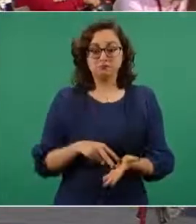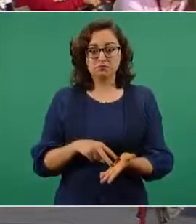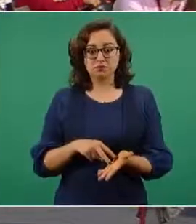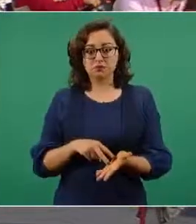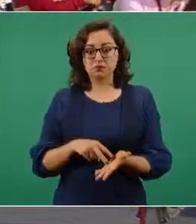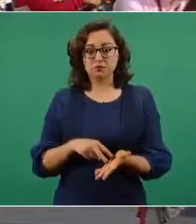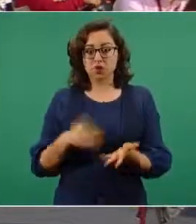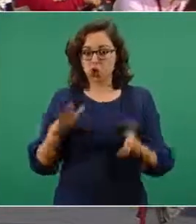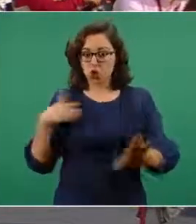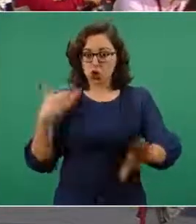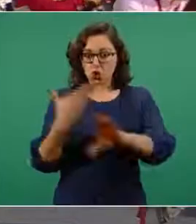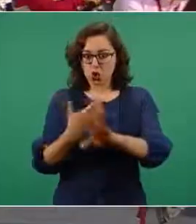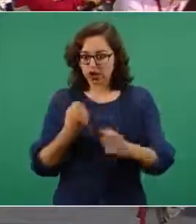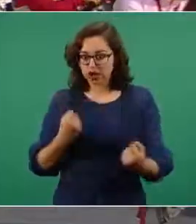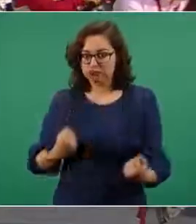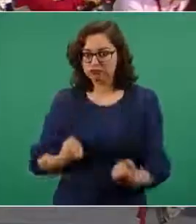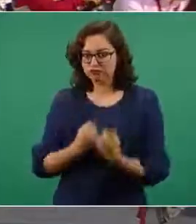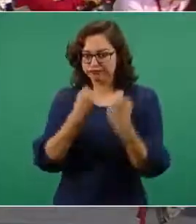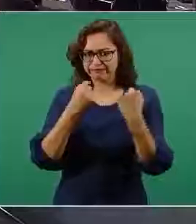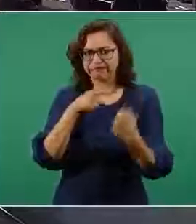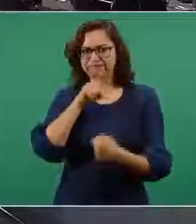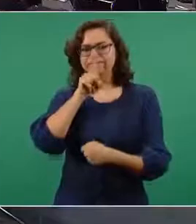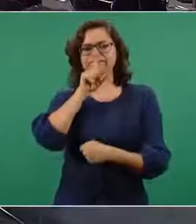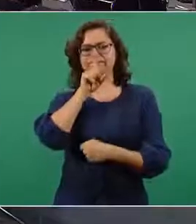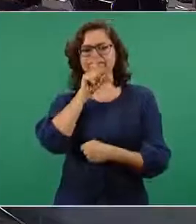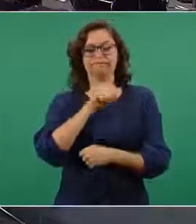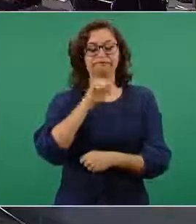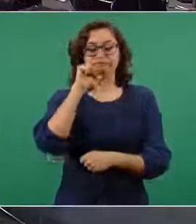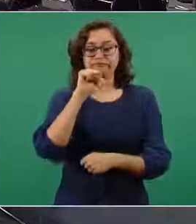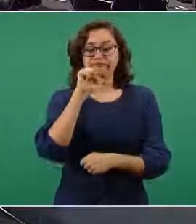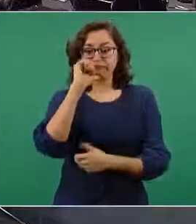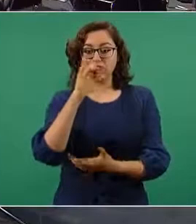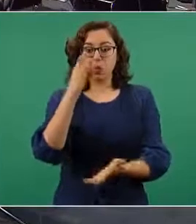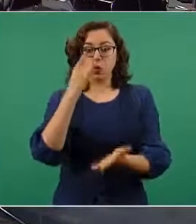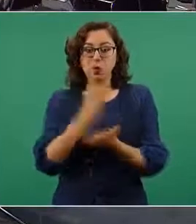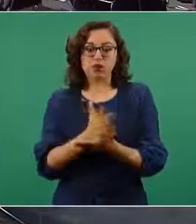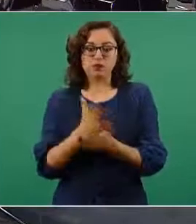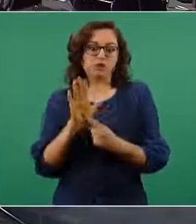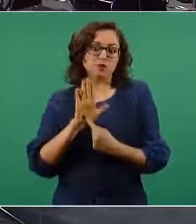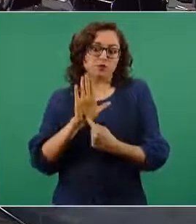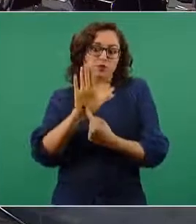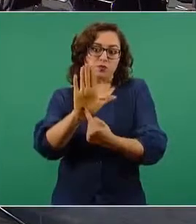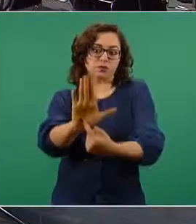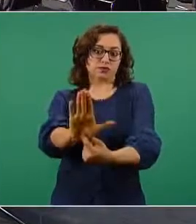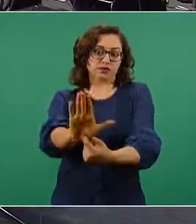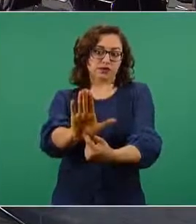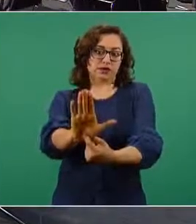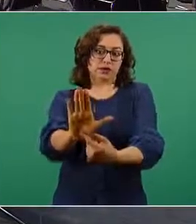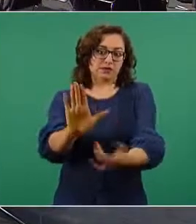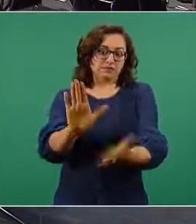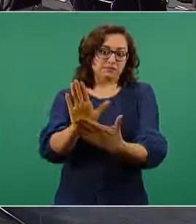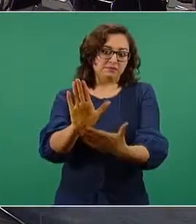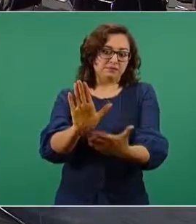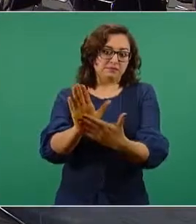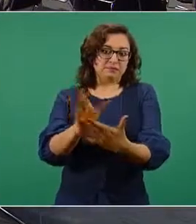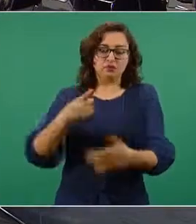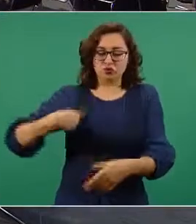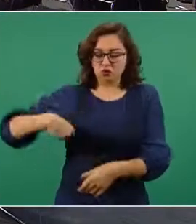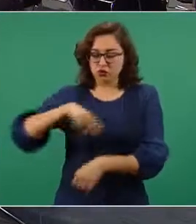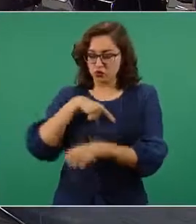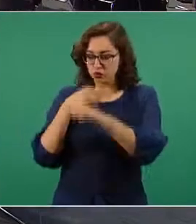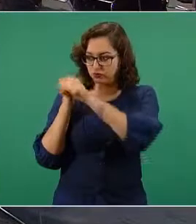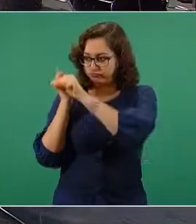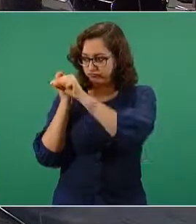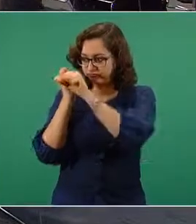estar confrontando algo, es simplemente algo que estamos documentando in situ, pues, ¿no? En campo, y